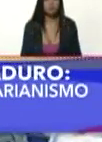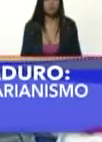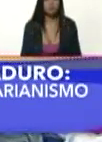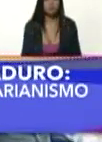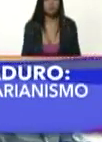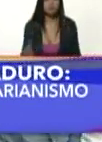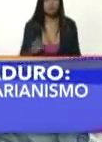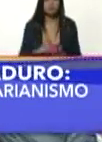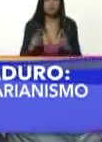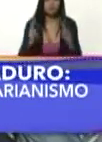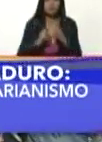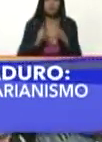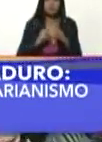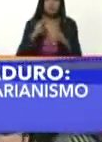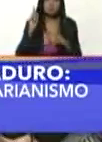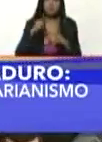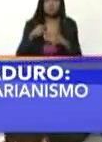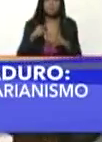acceder al conocimiento